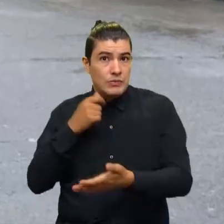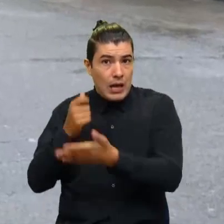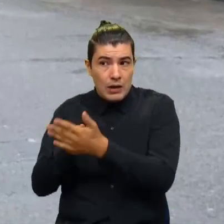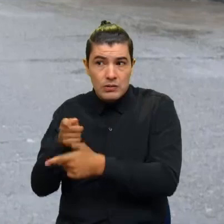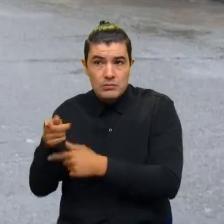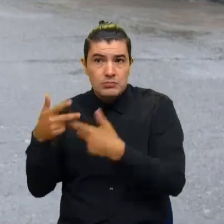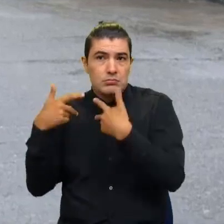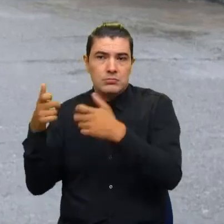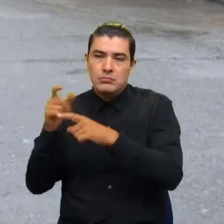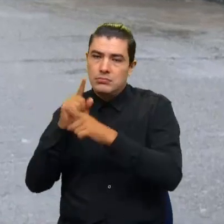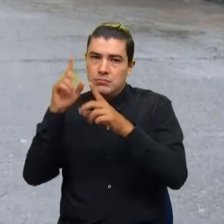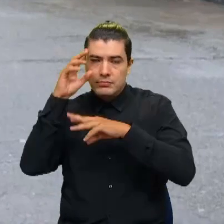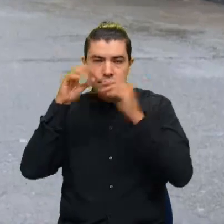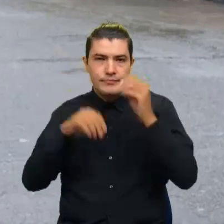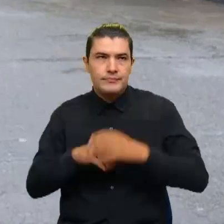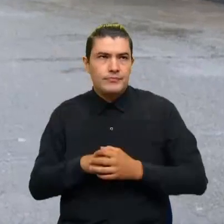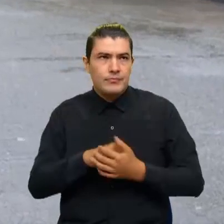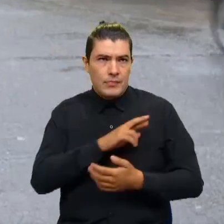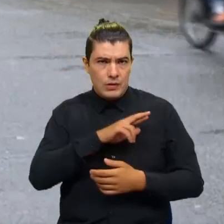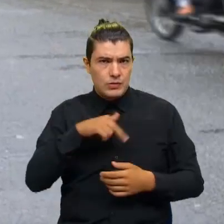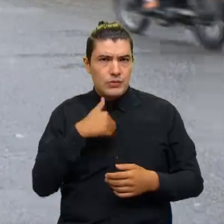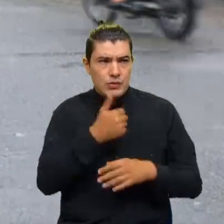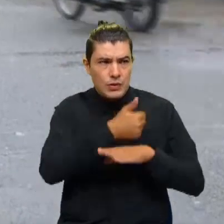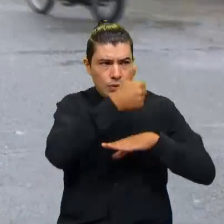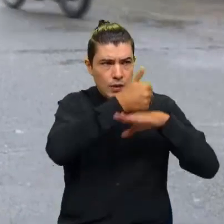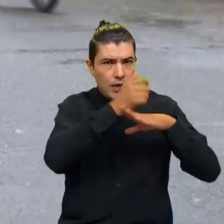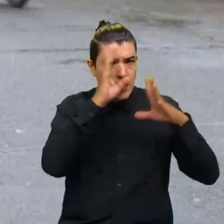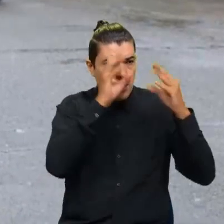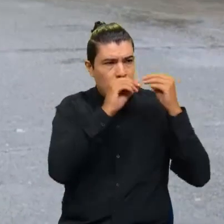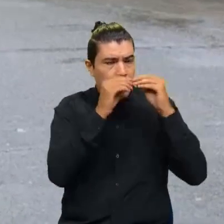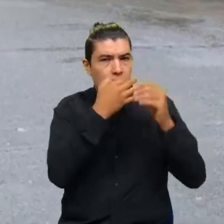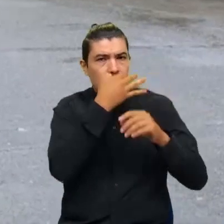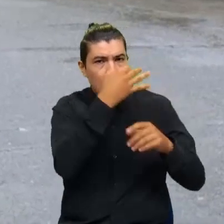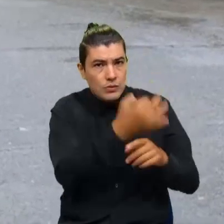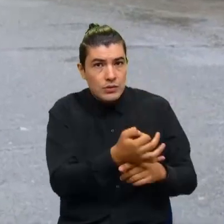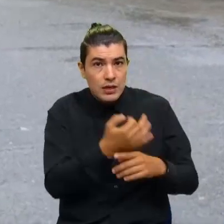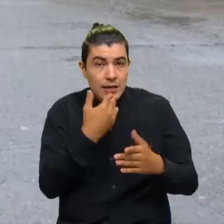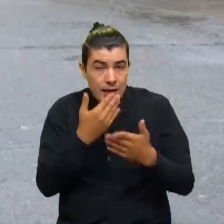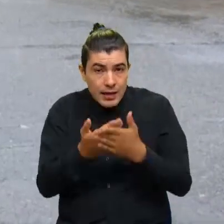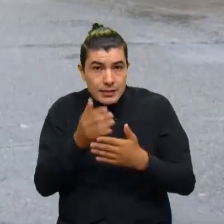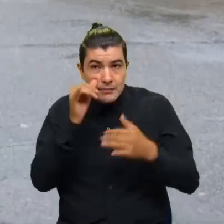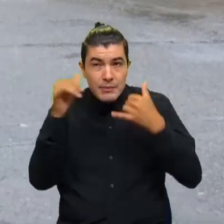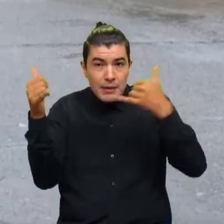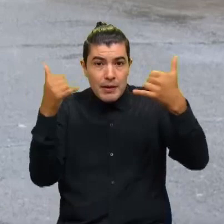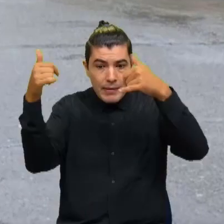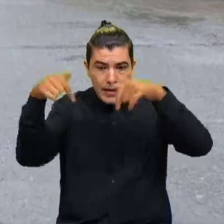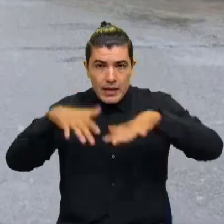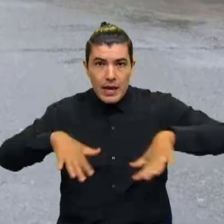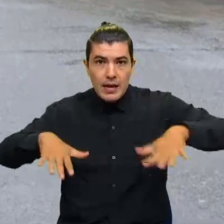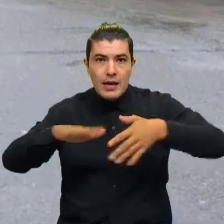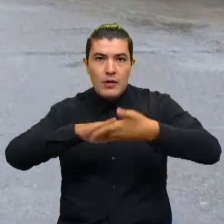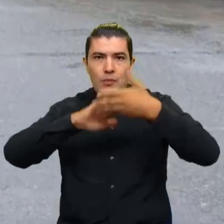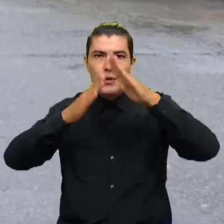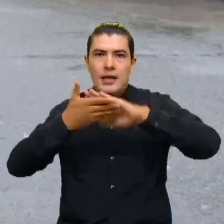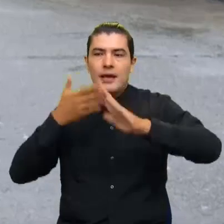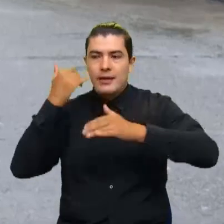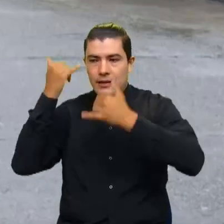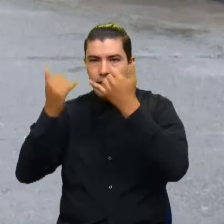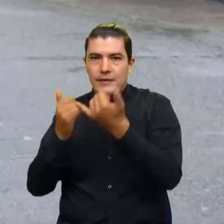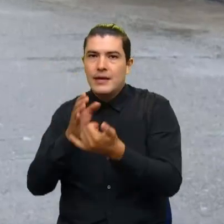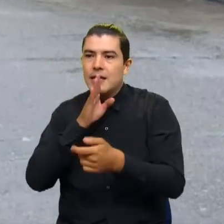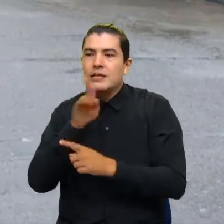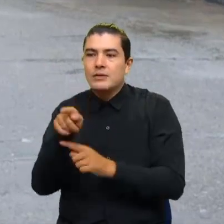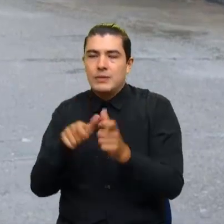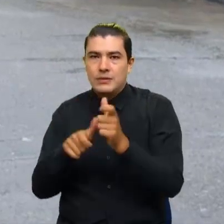extorsiones. Nosotros trabajamos con las autoridades, denunciamos el caso y gracias a las cámaras de aquí de la comunidad pudimos identificar a los